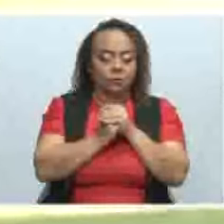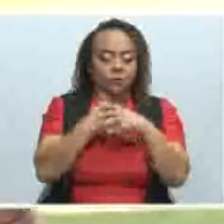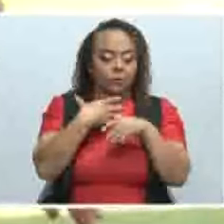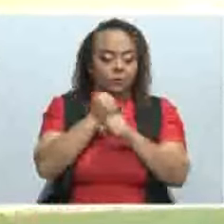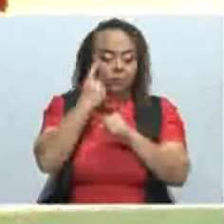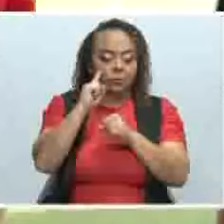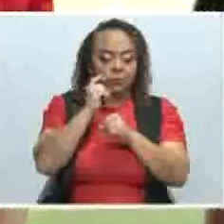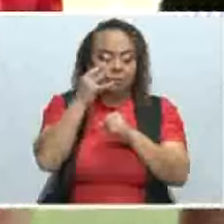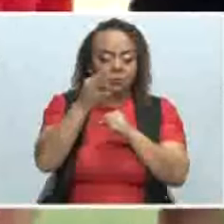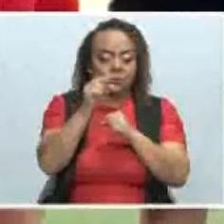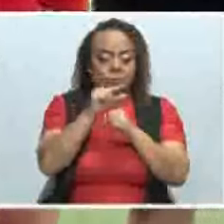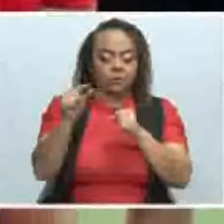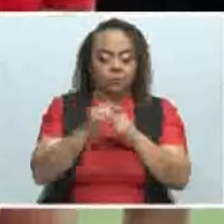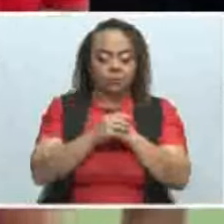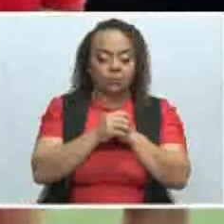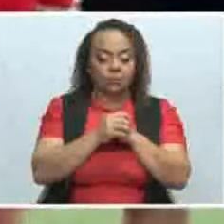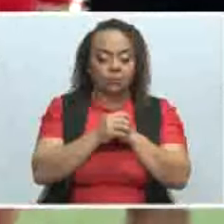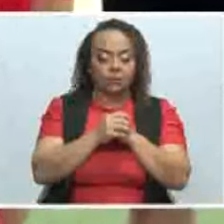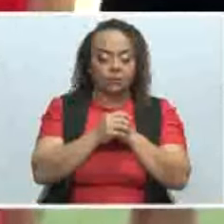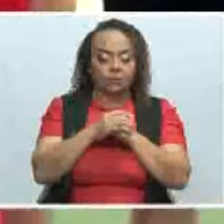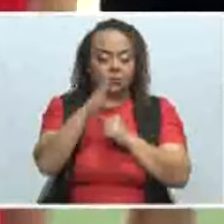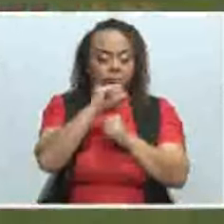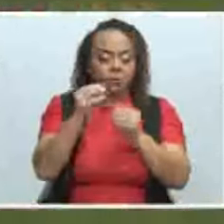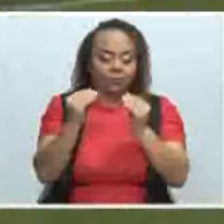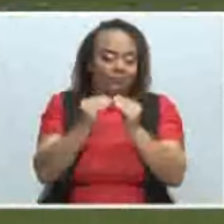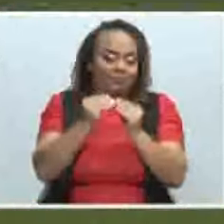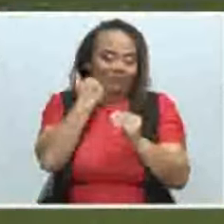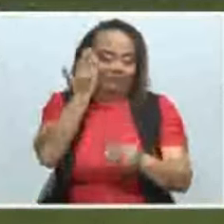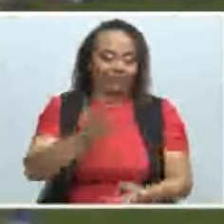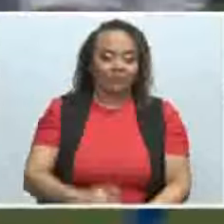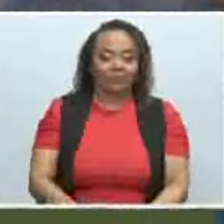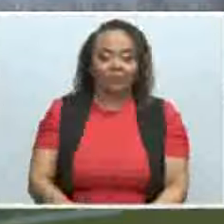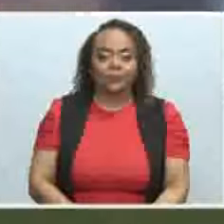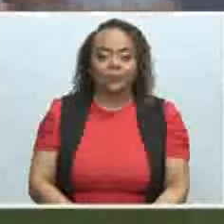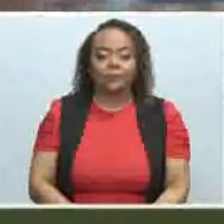transición mucho más fácil.